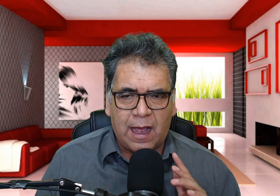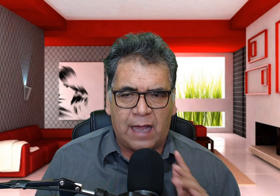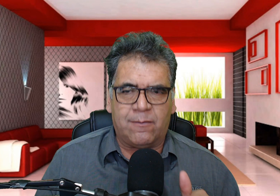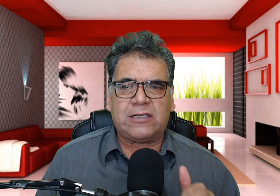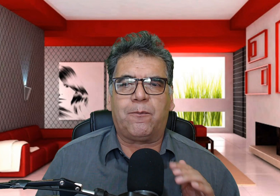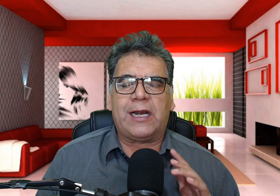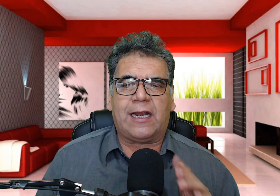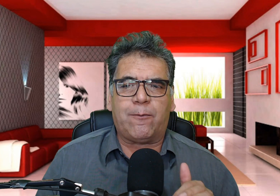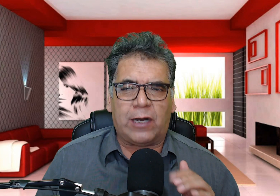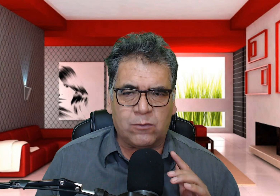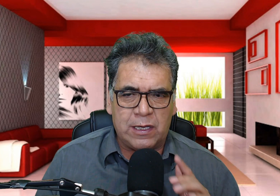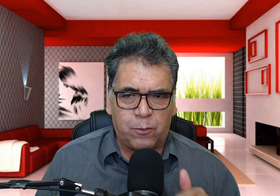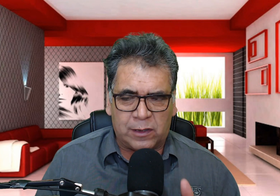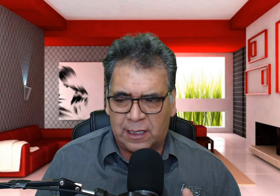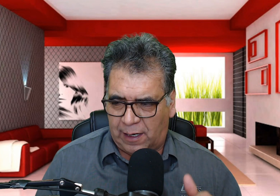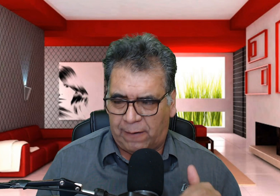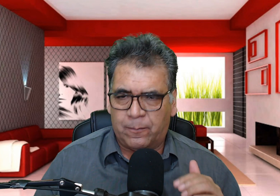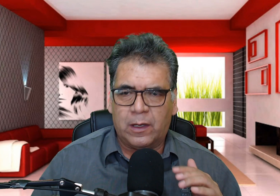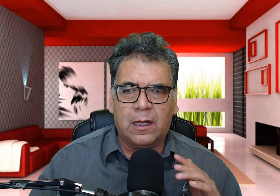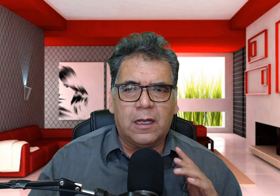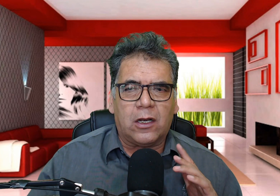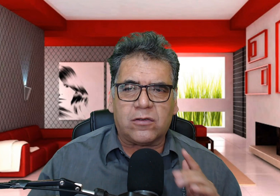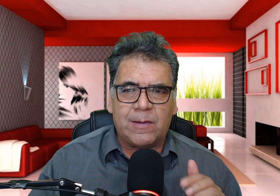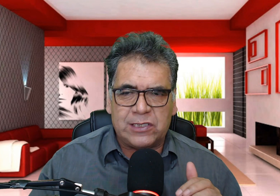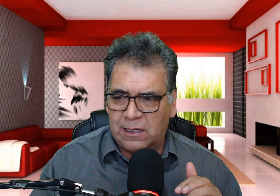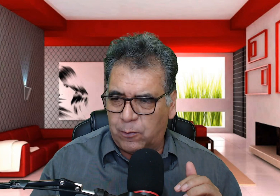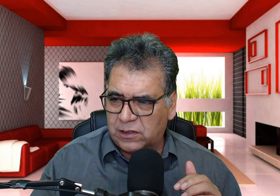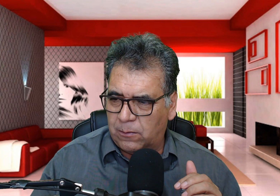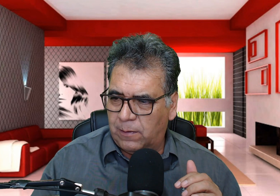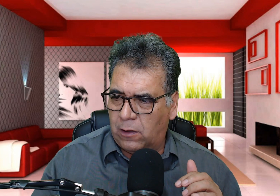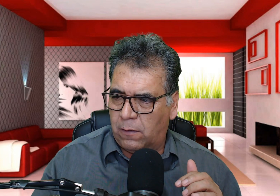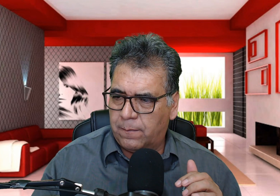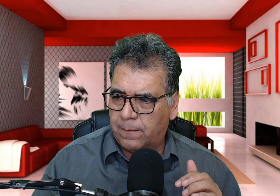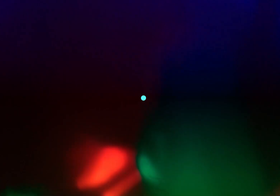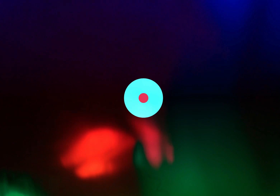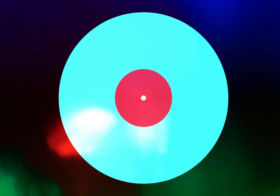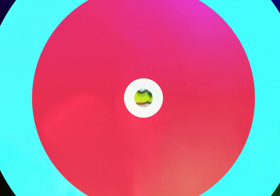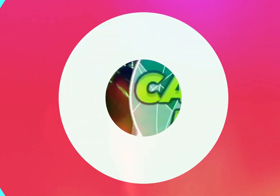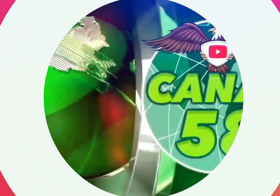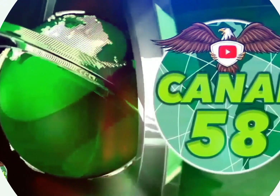Además, compártela porque es muy importante. Nos vemos en el próximo video.